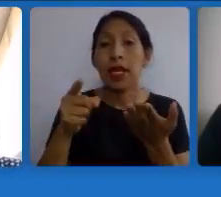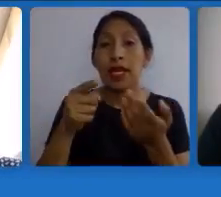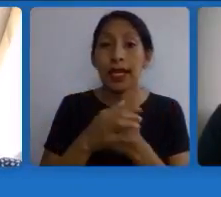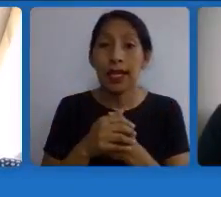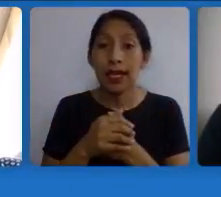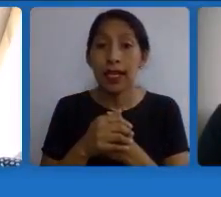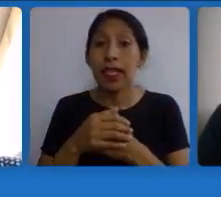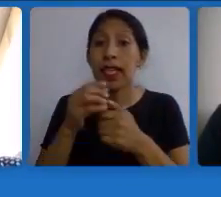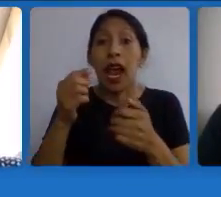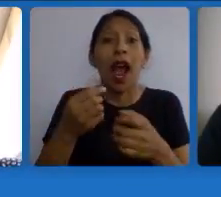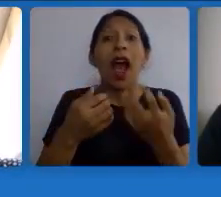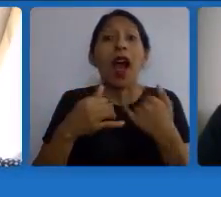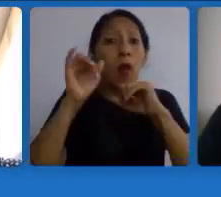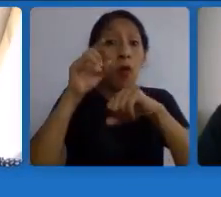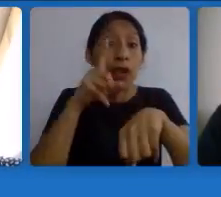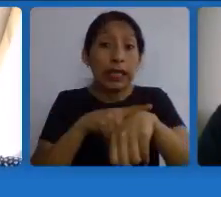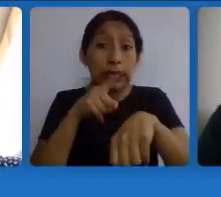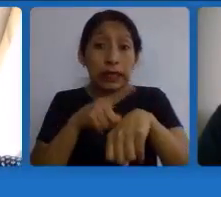a pesar del tiempo que tiene